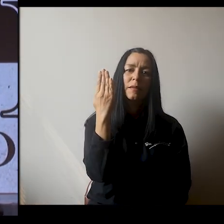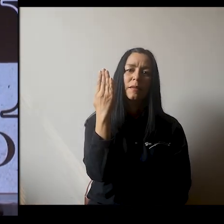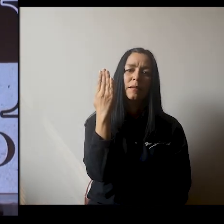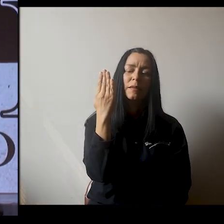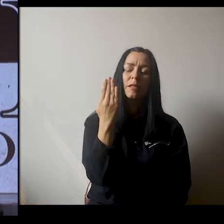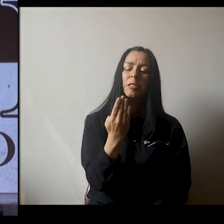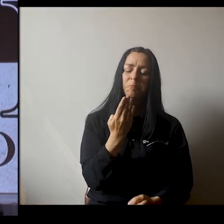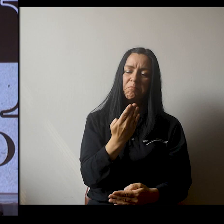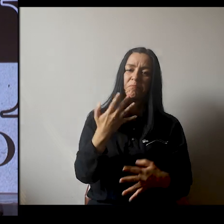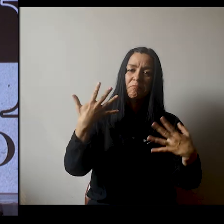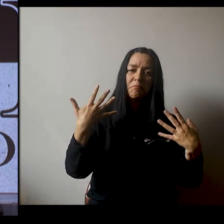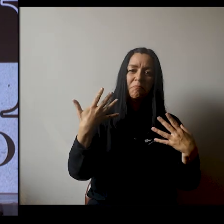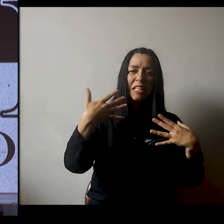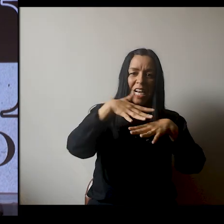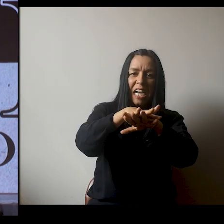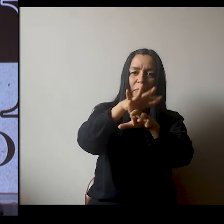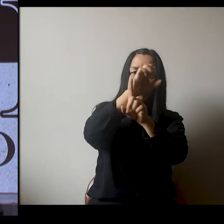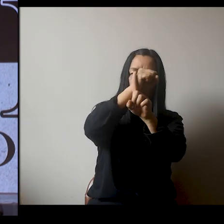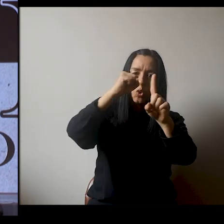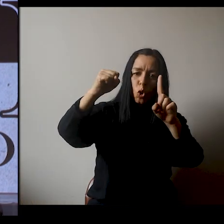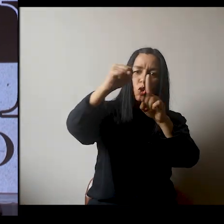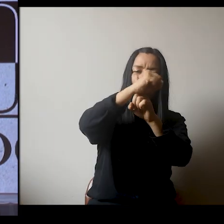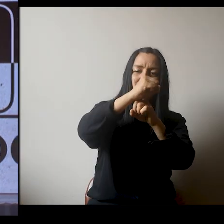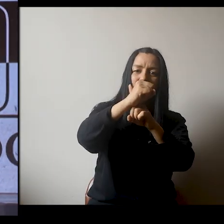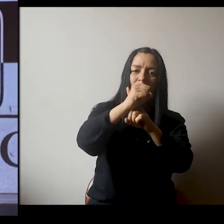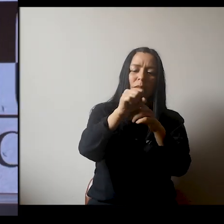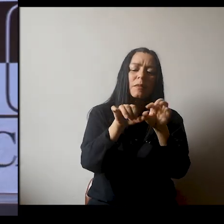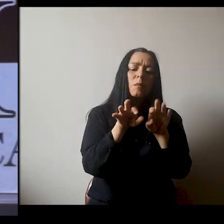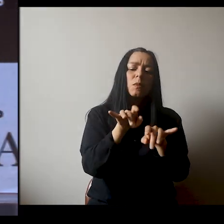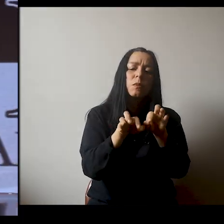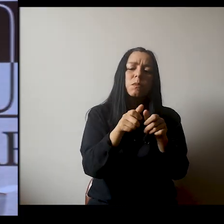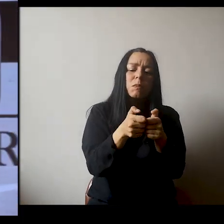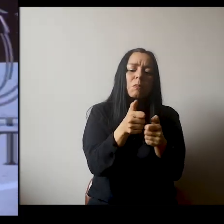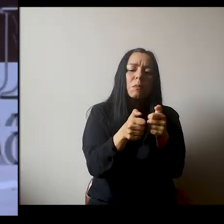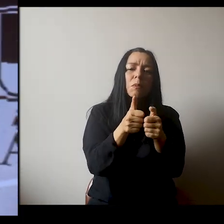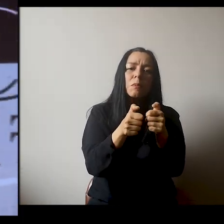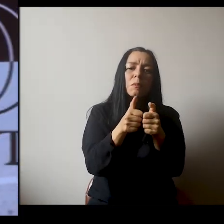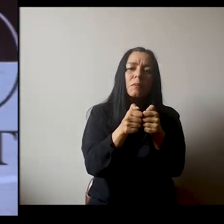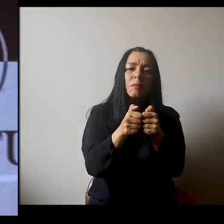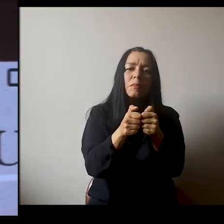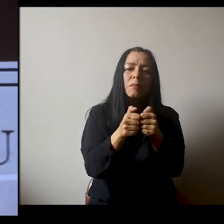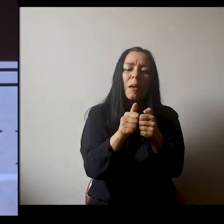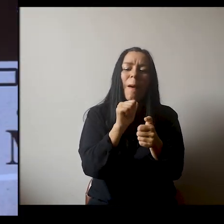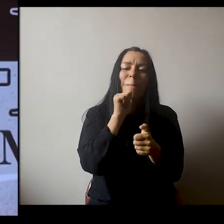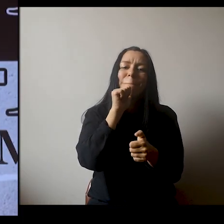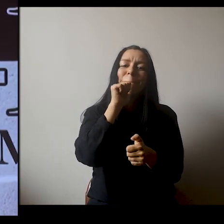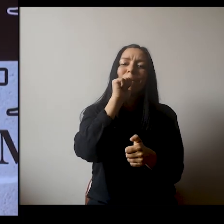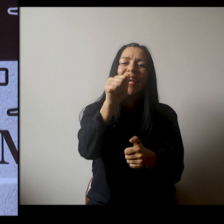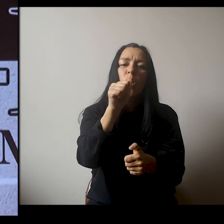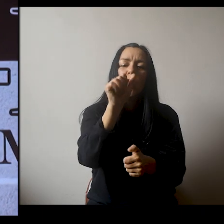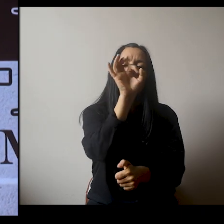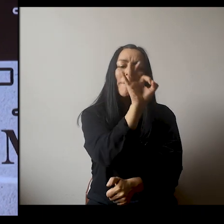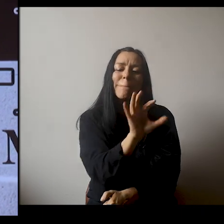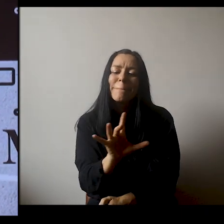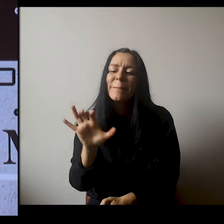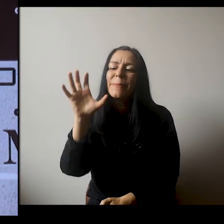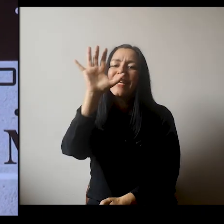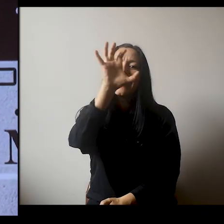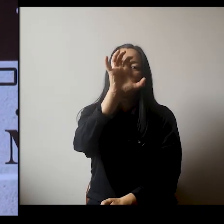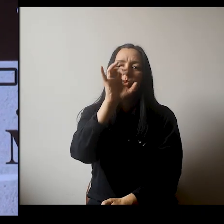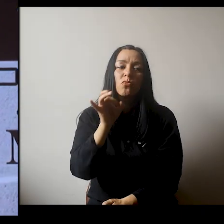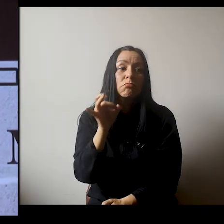su celular y vayan a las redes sociales, porque quiero que escriban esto: peor virus que